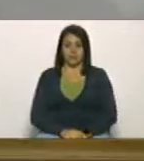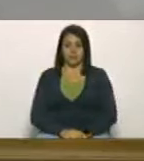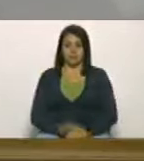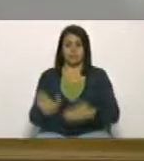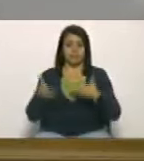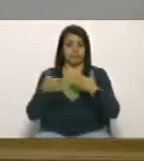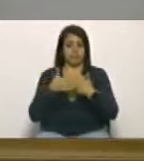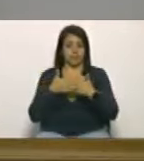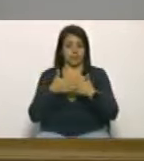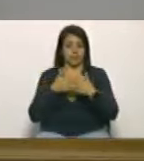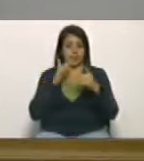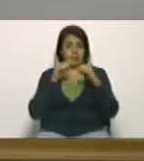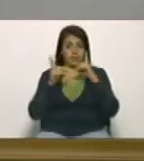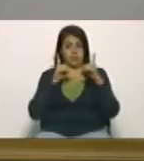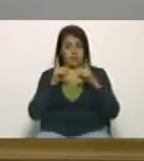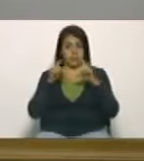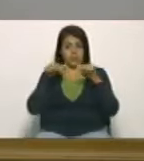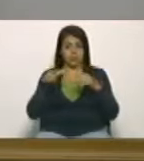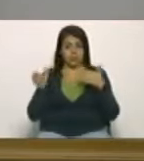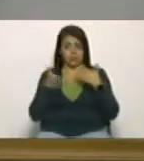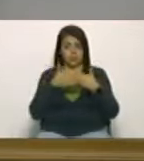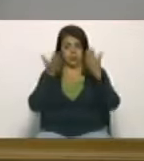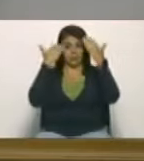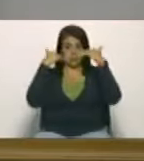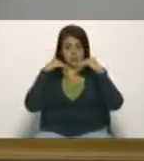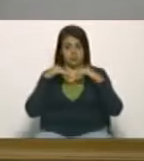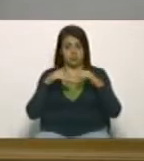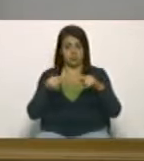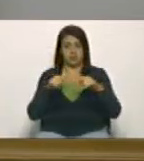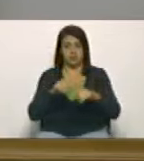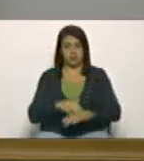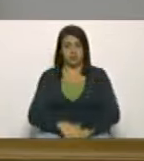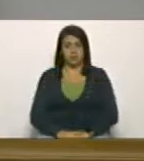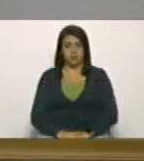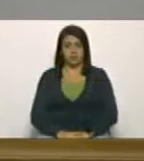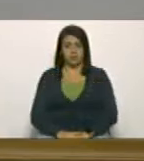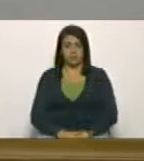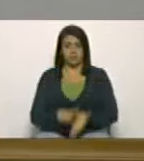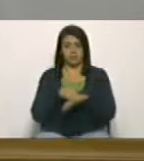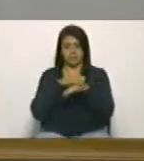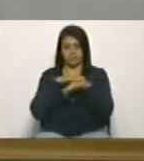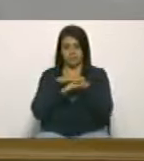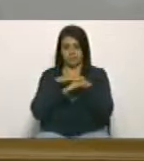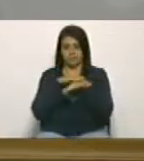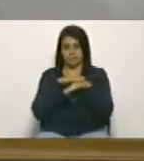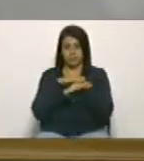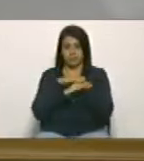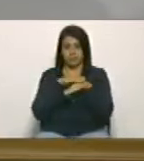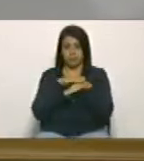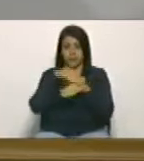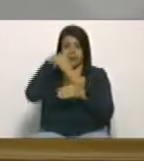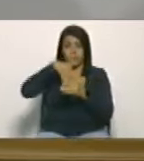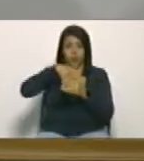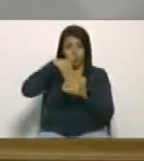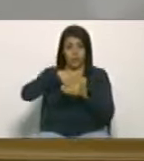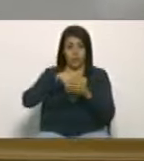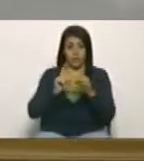Se cierra este punto. Siguiente punto. Perdón. Hay que votar, la